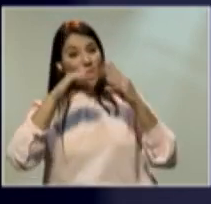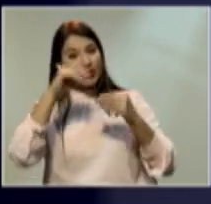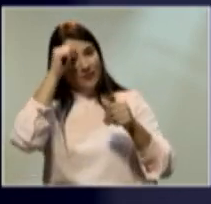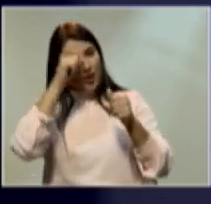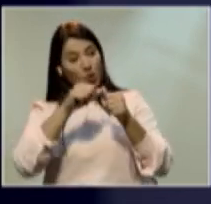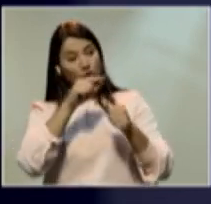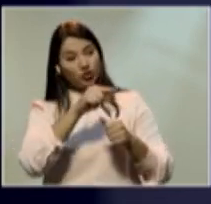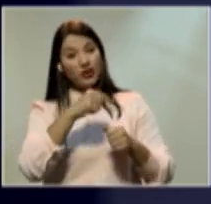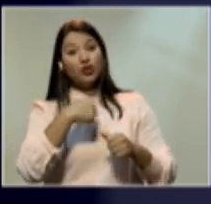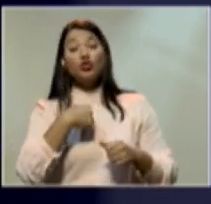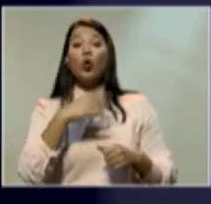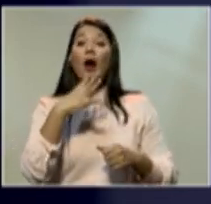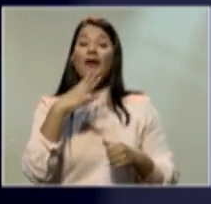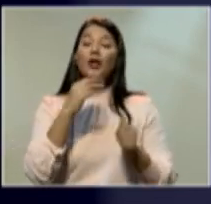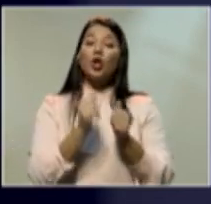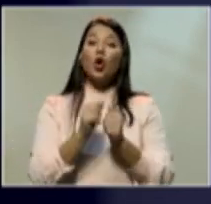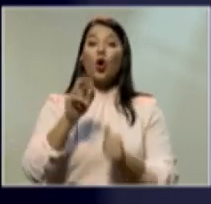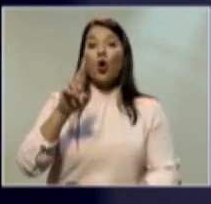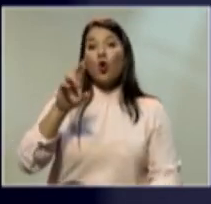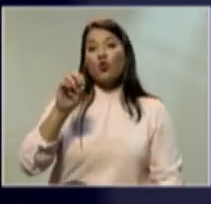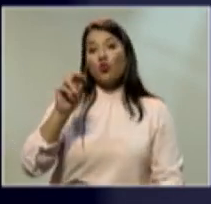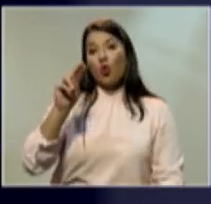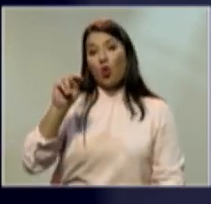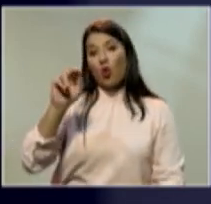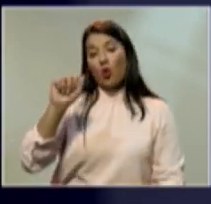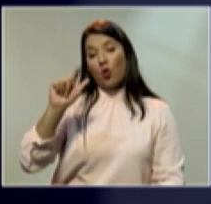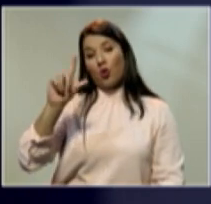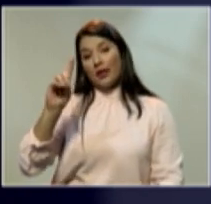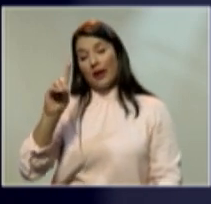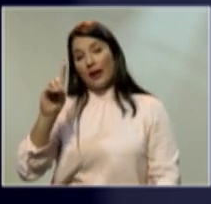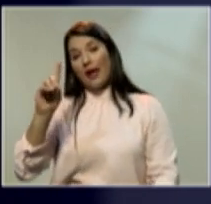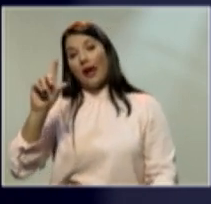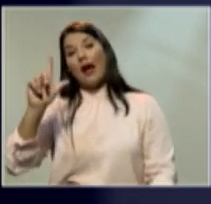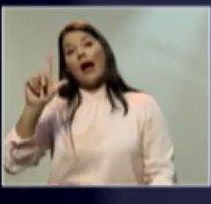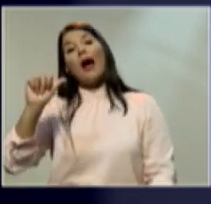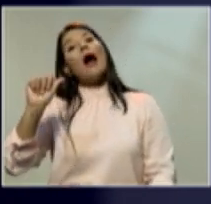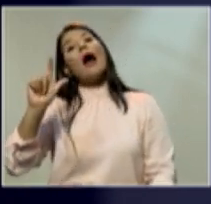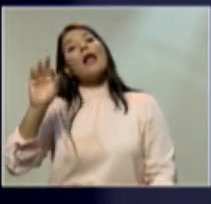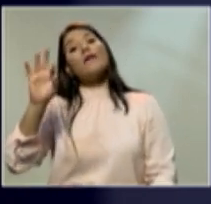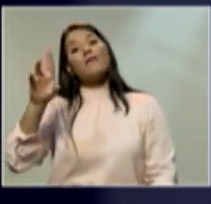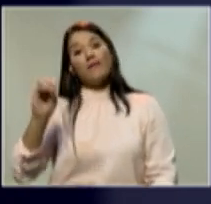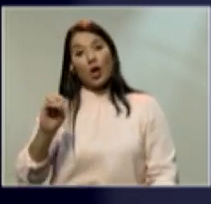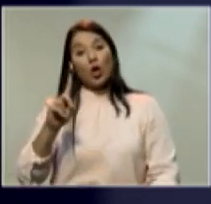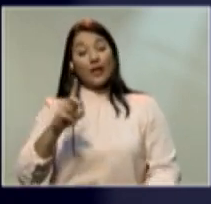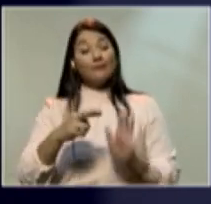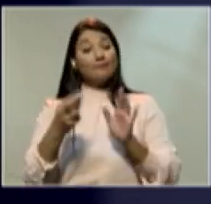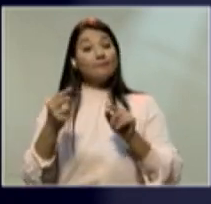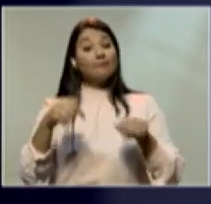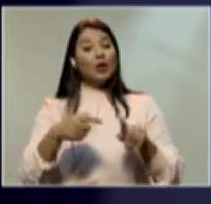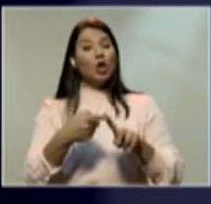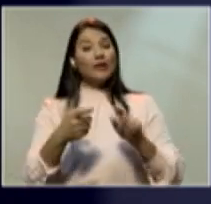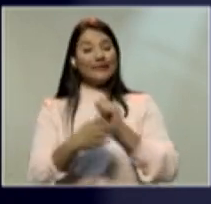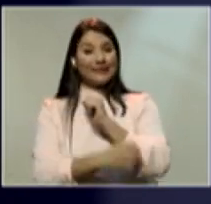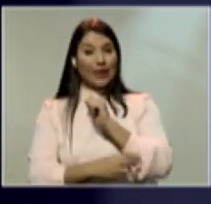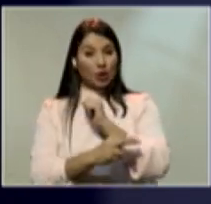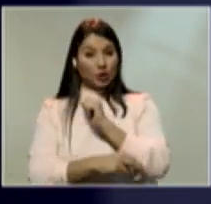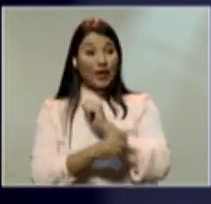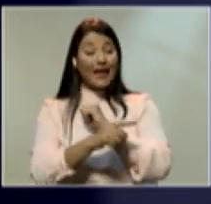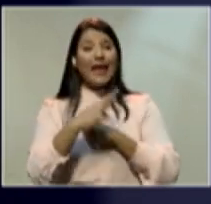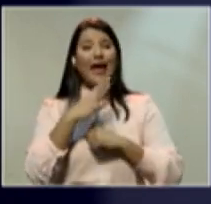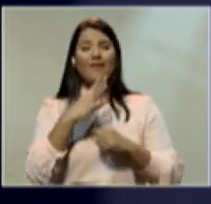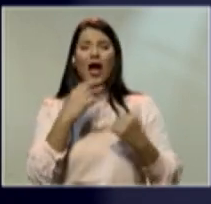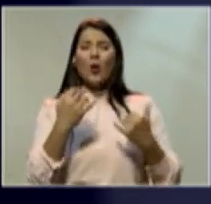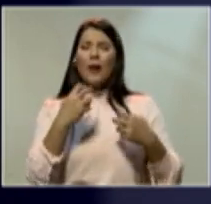entrevistaba a Ronald Alfaro del Estado de la Nación. Él explicaba que la crisis del país está erosionando el